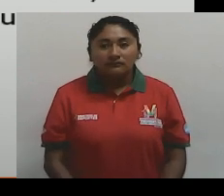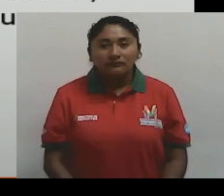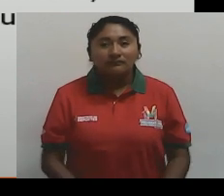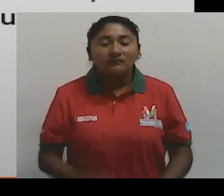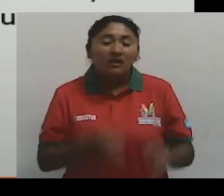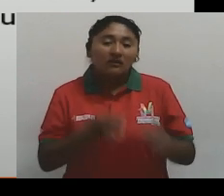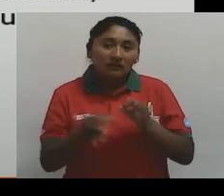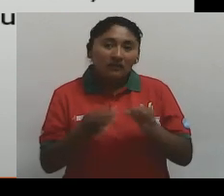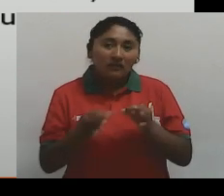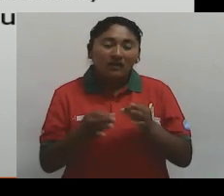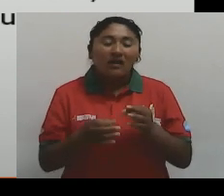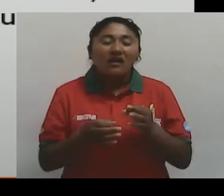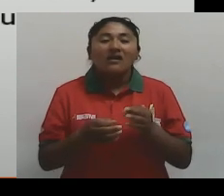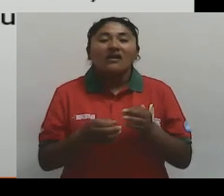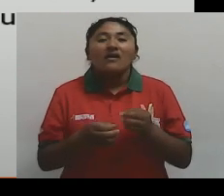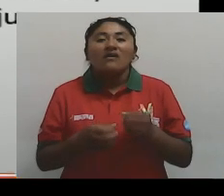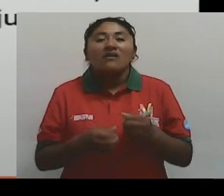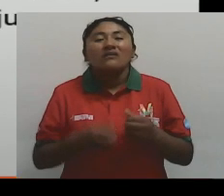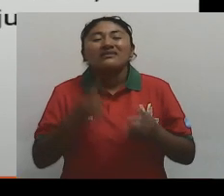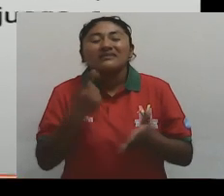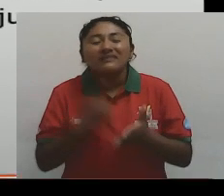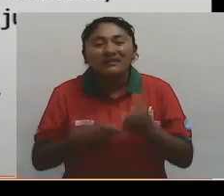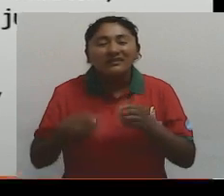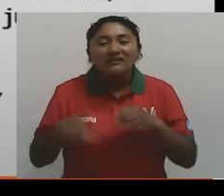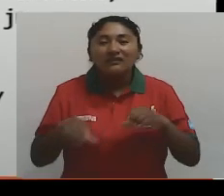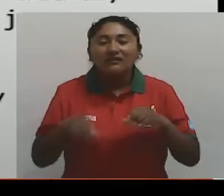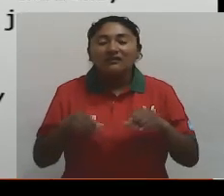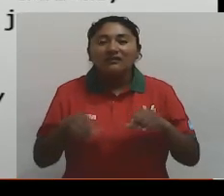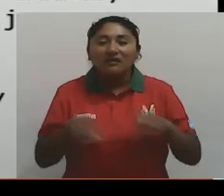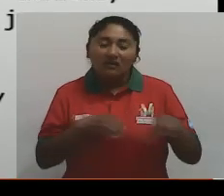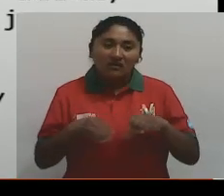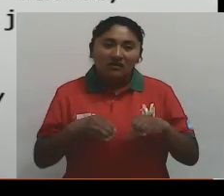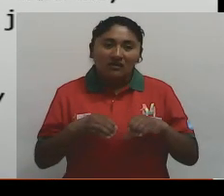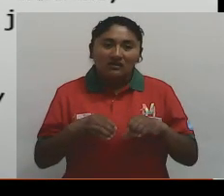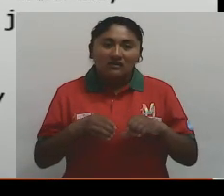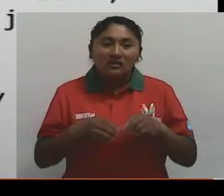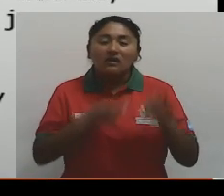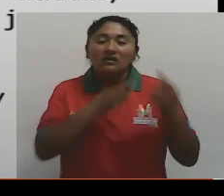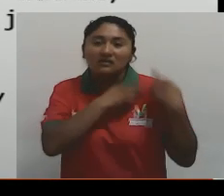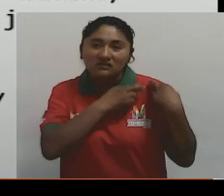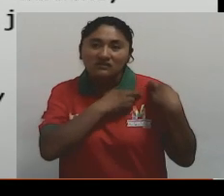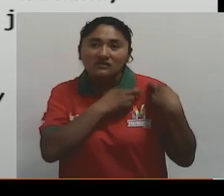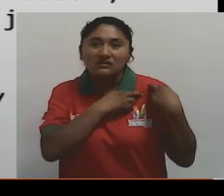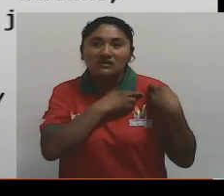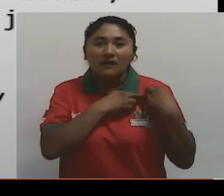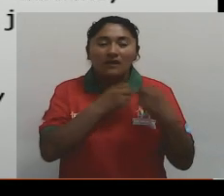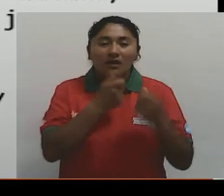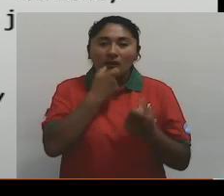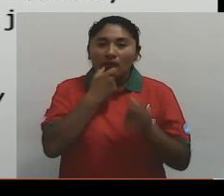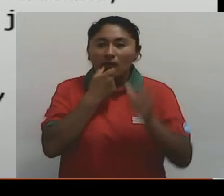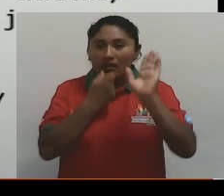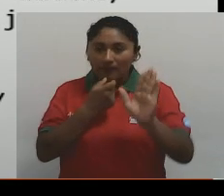papel del árbitro en el voleibol, donde el árbitro tiene que tener competencia, objetividad, justicia y humanidad.